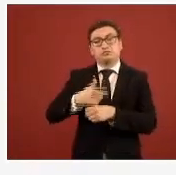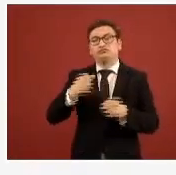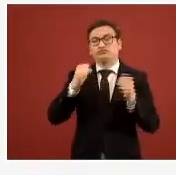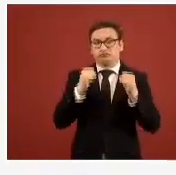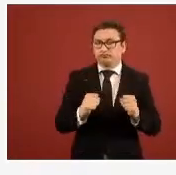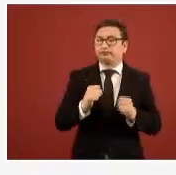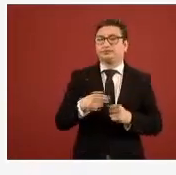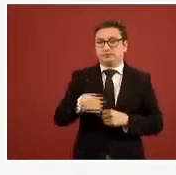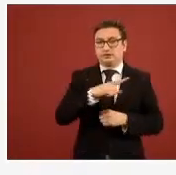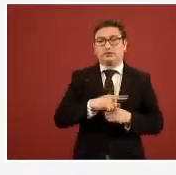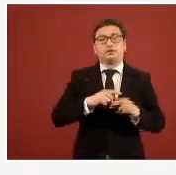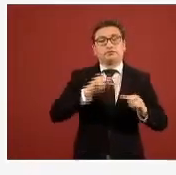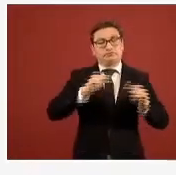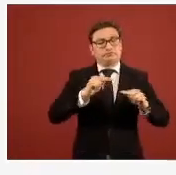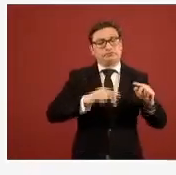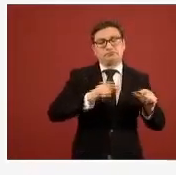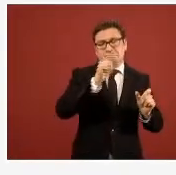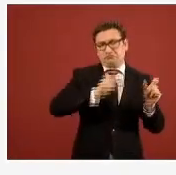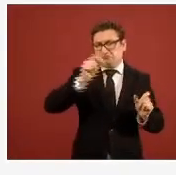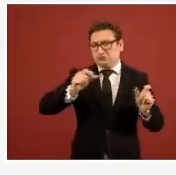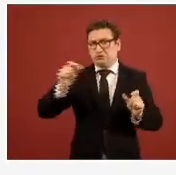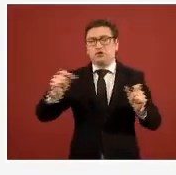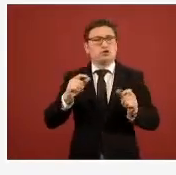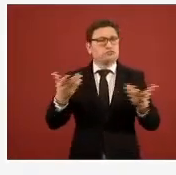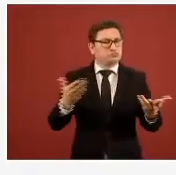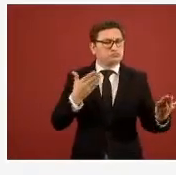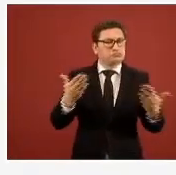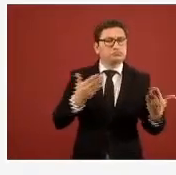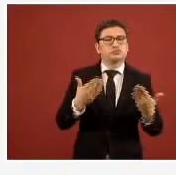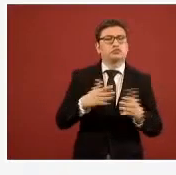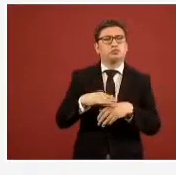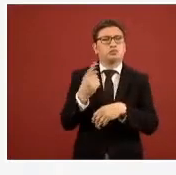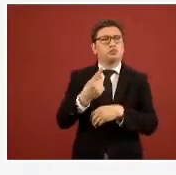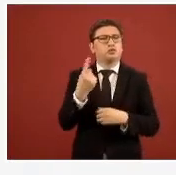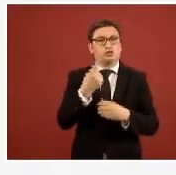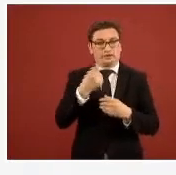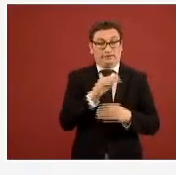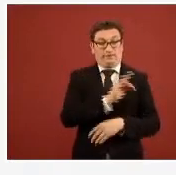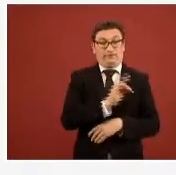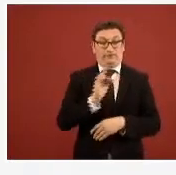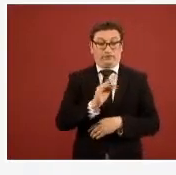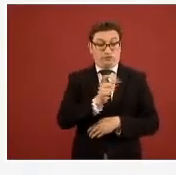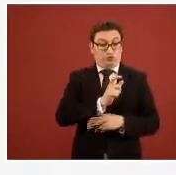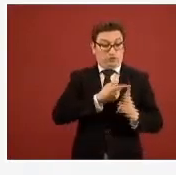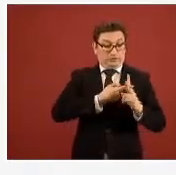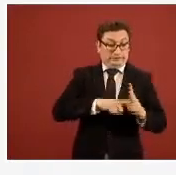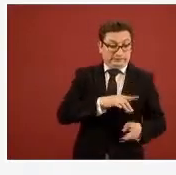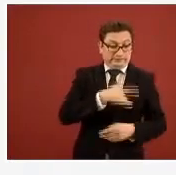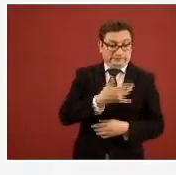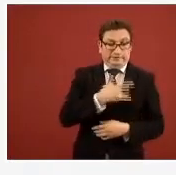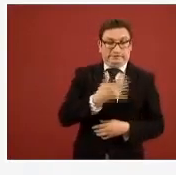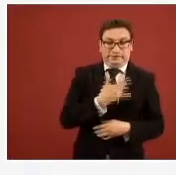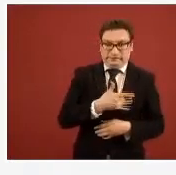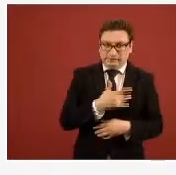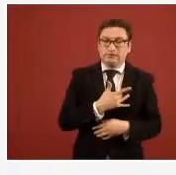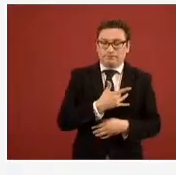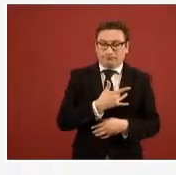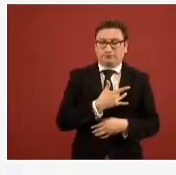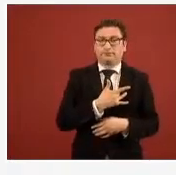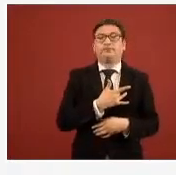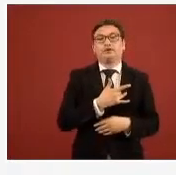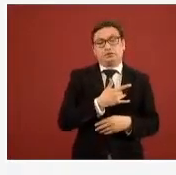y podemos ver esta distribución que se da por fecha de inicio de síntomas de estos